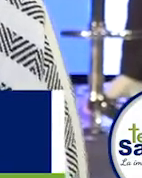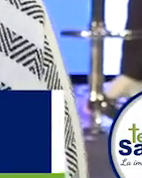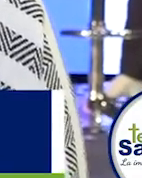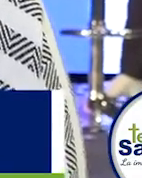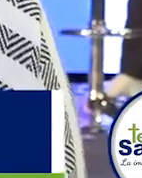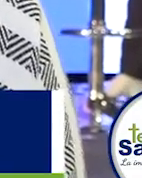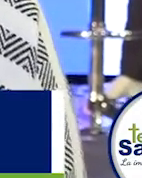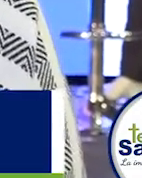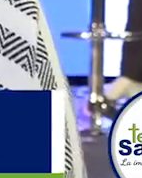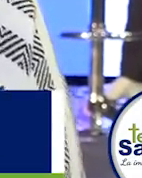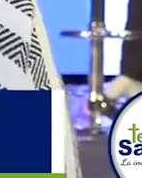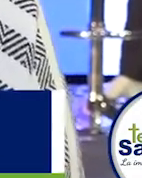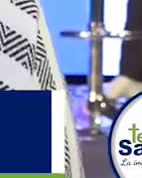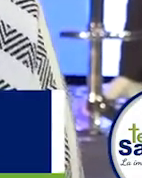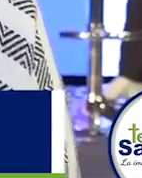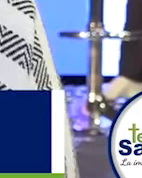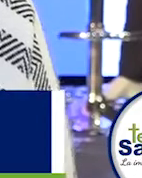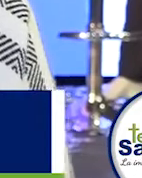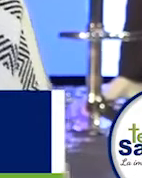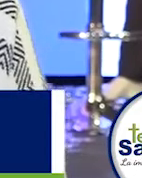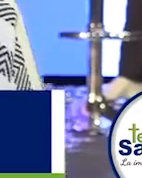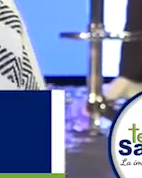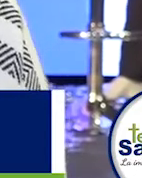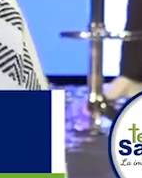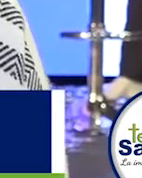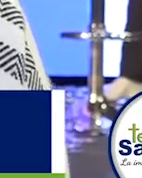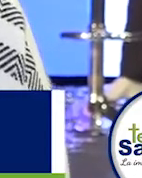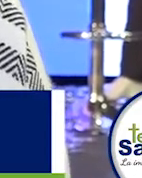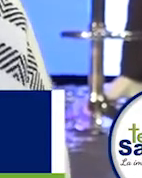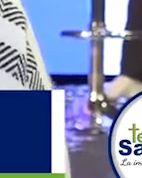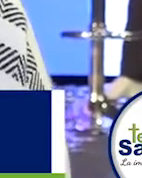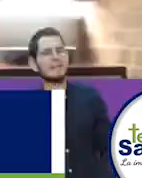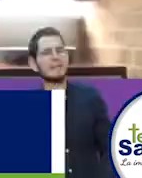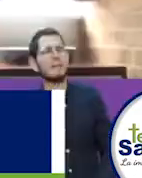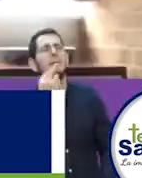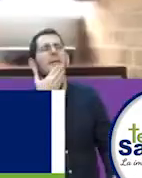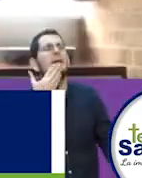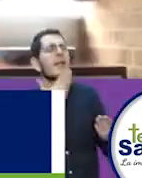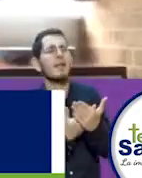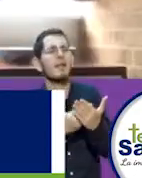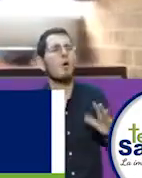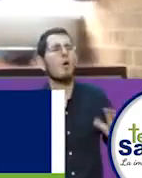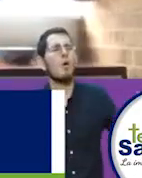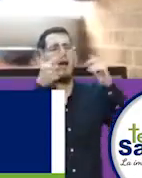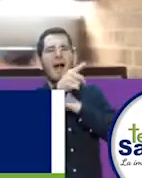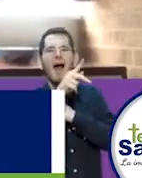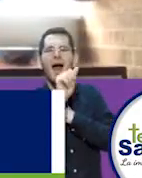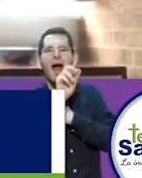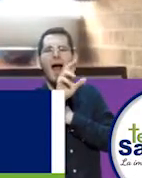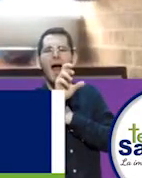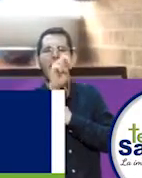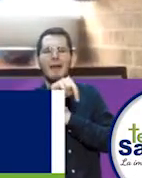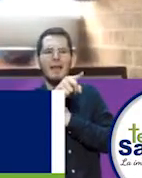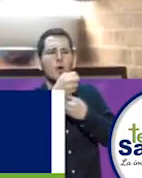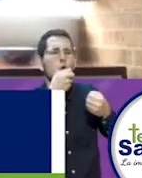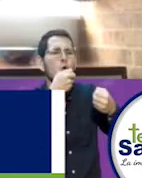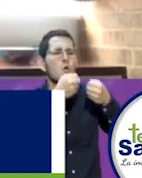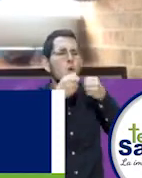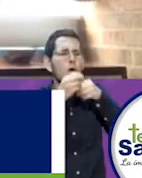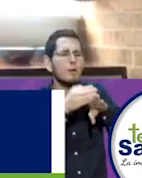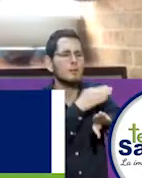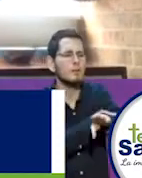gracias a Dios, o sea, mucho más de lo que esperábamos, teníamos esa plena confianza en Dios y en los tunjanos, en los